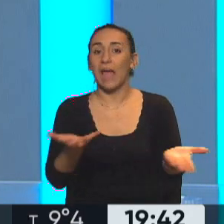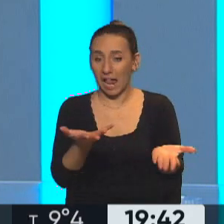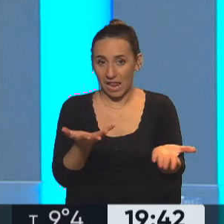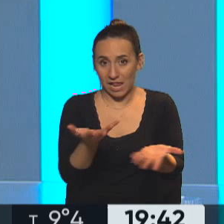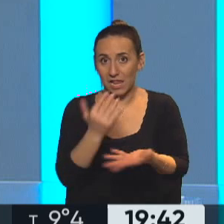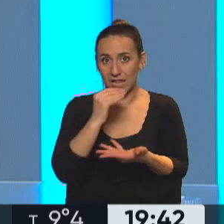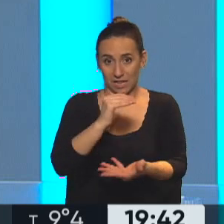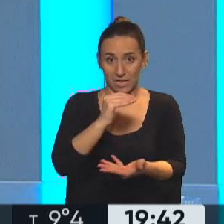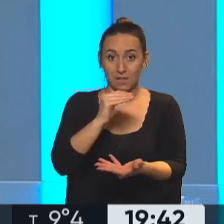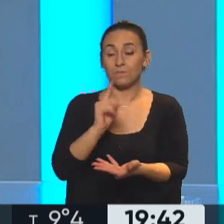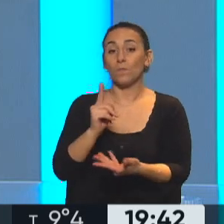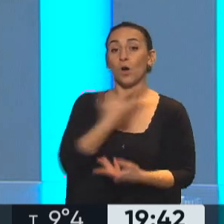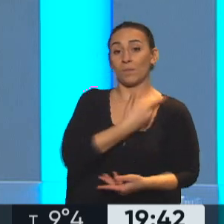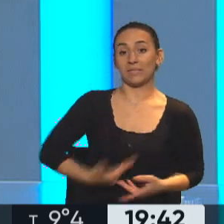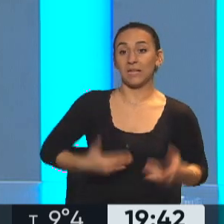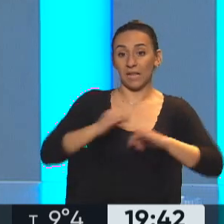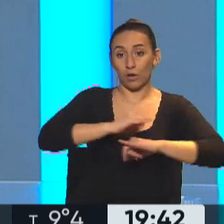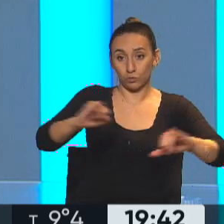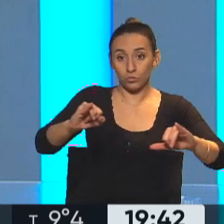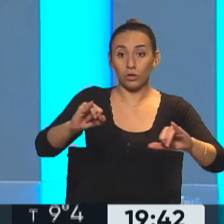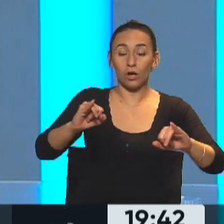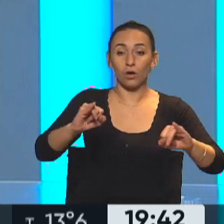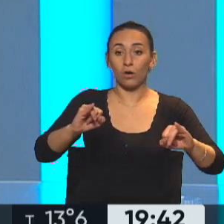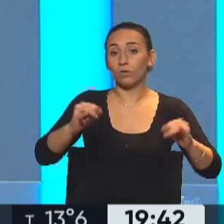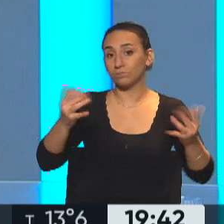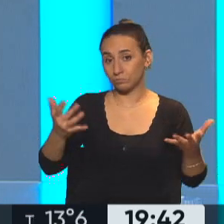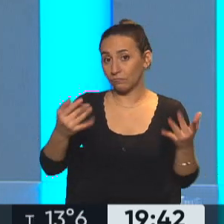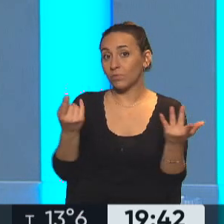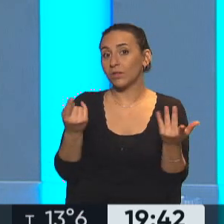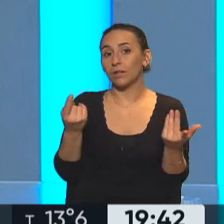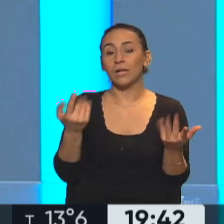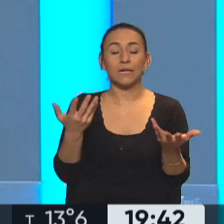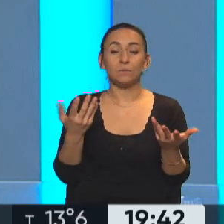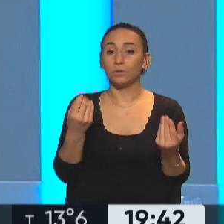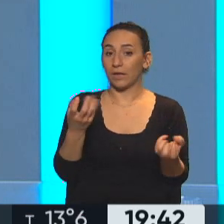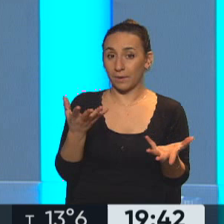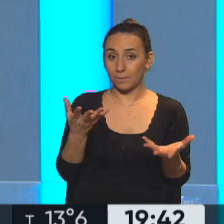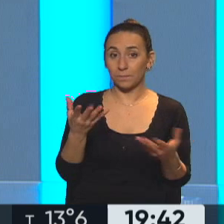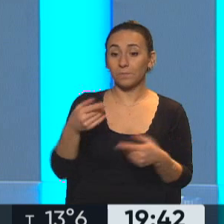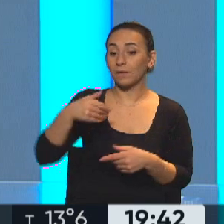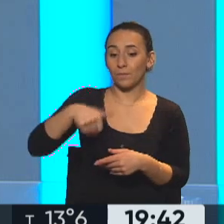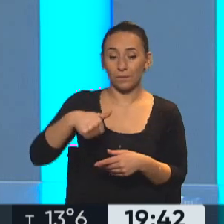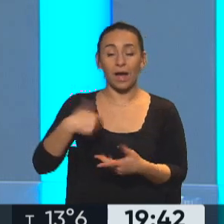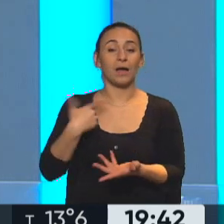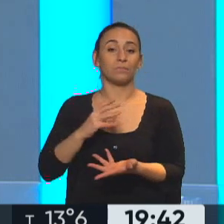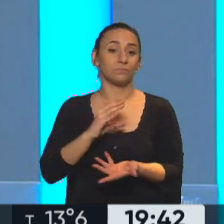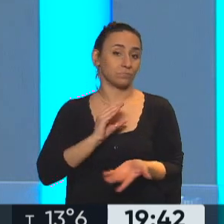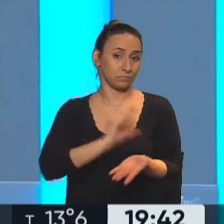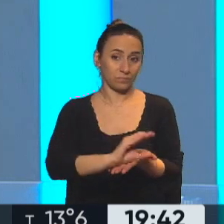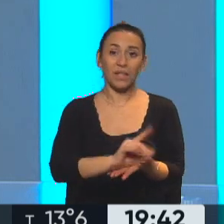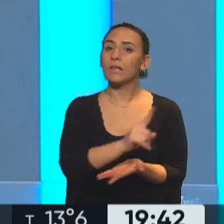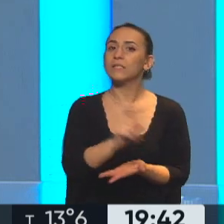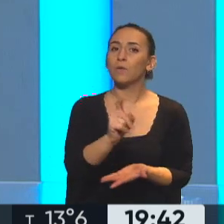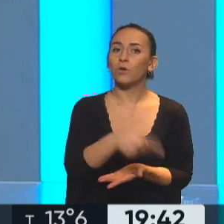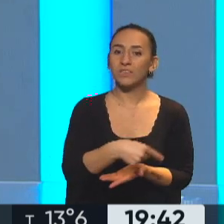algunas de las medidas que anunció, por ejemplo, Diana, y esto es bastante novedoso, porque se le va a bonificar el 100% de los pasajes